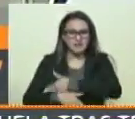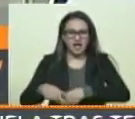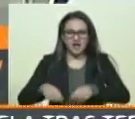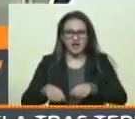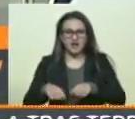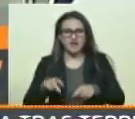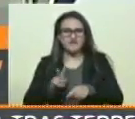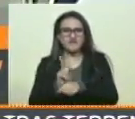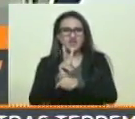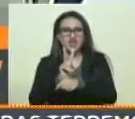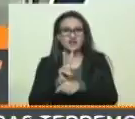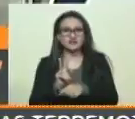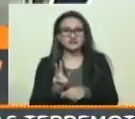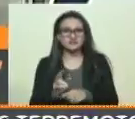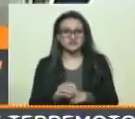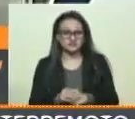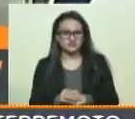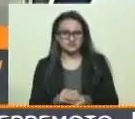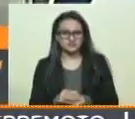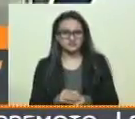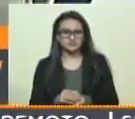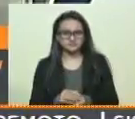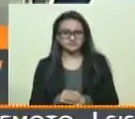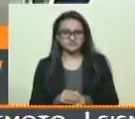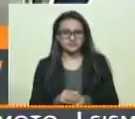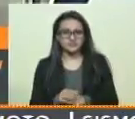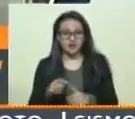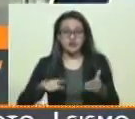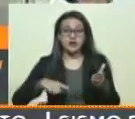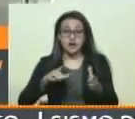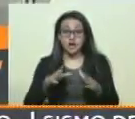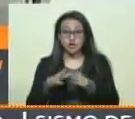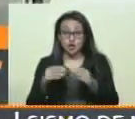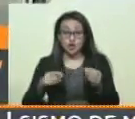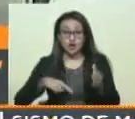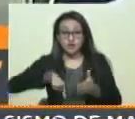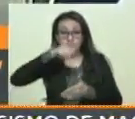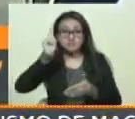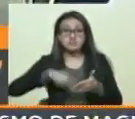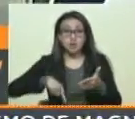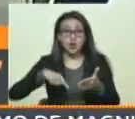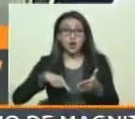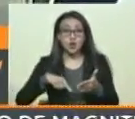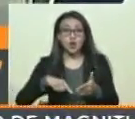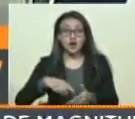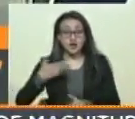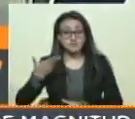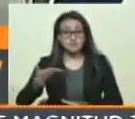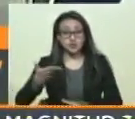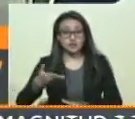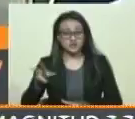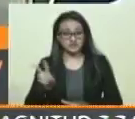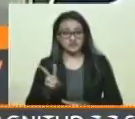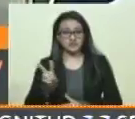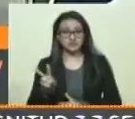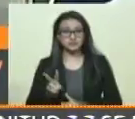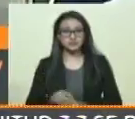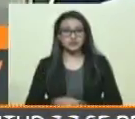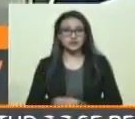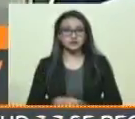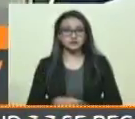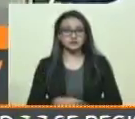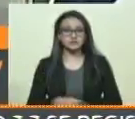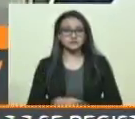etcétera. Creo que este manual que hemos firmado de manera conjunta le da una señal importante al país, ciudadano ministro, que es